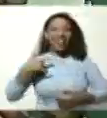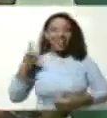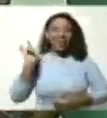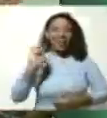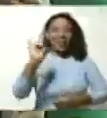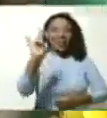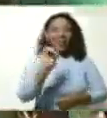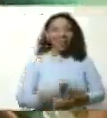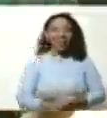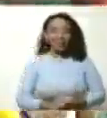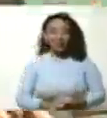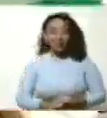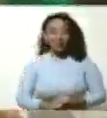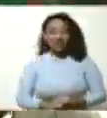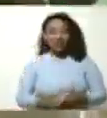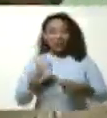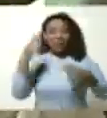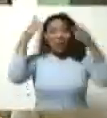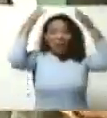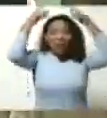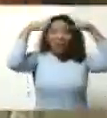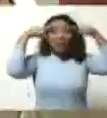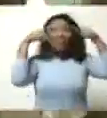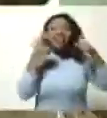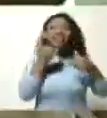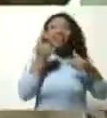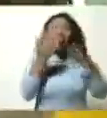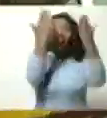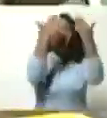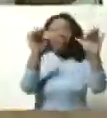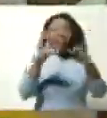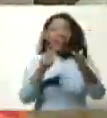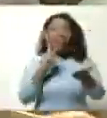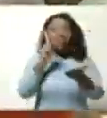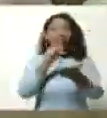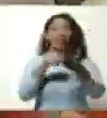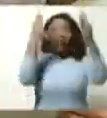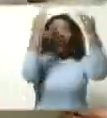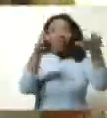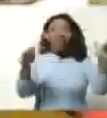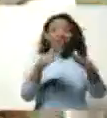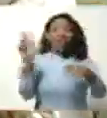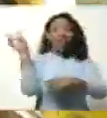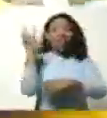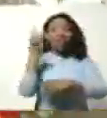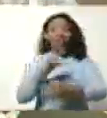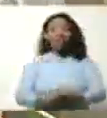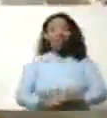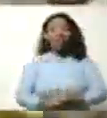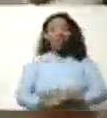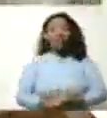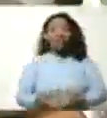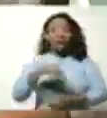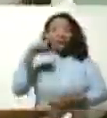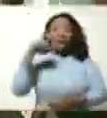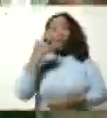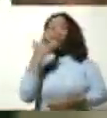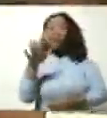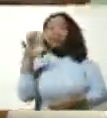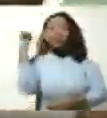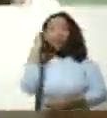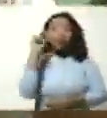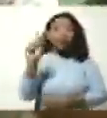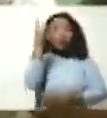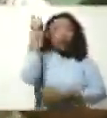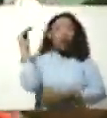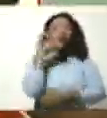mucho. Mira ese gorro ya casi de Navidad. Llegó la Navidad a Venezuela. Este sábado, 1 de octubre,